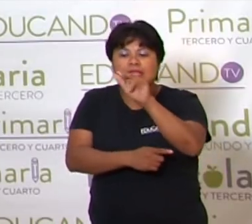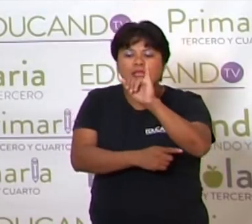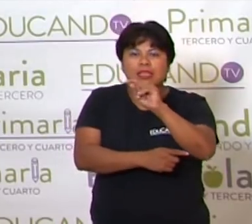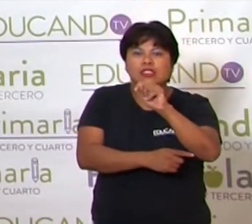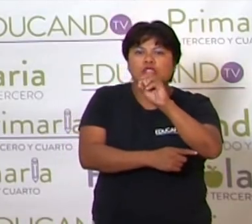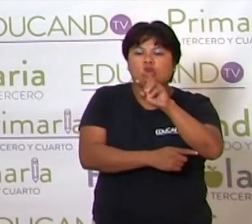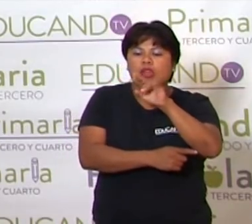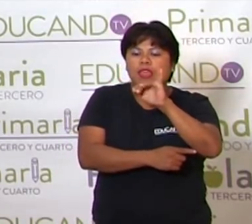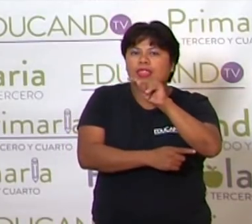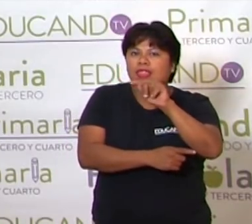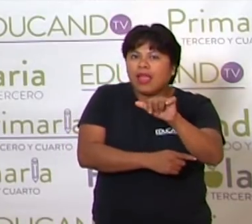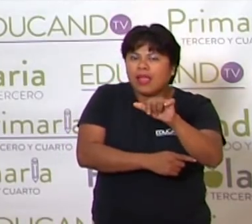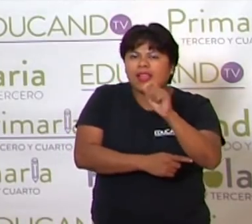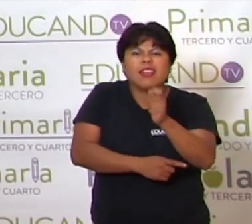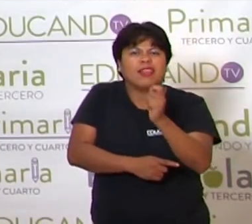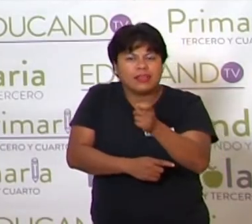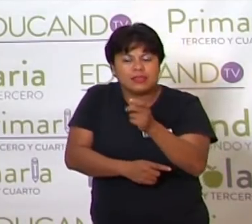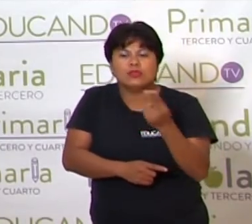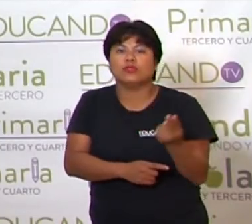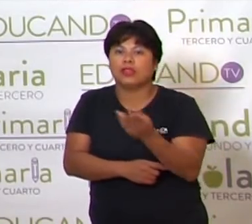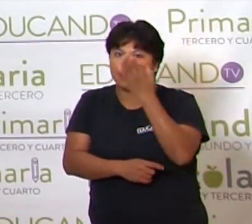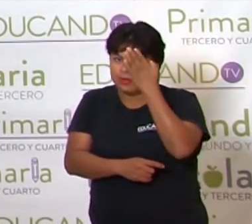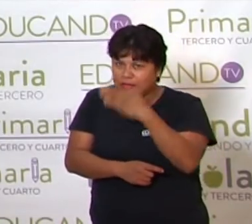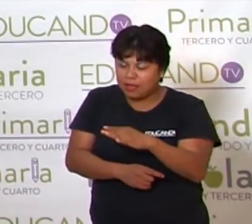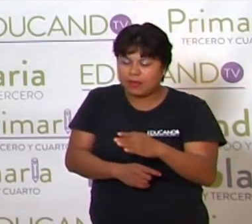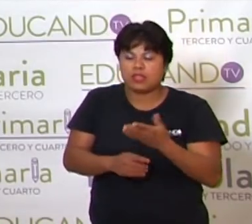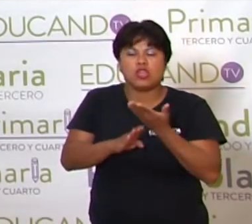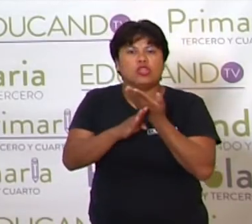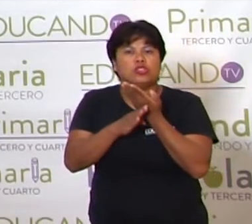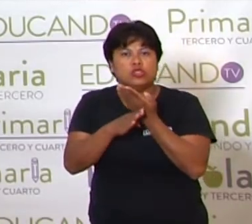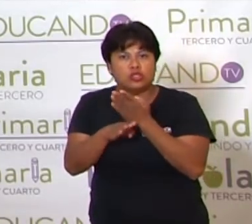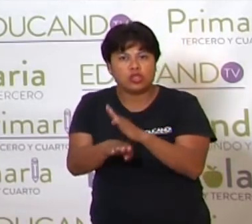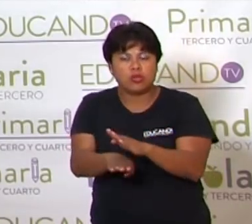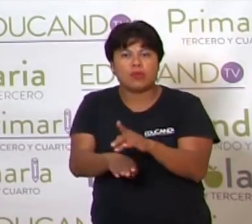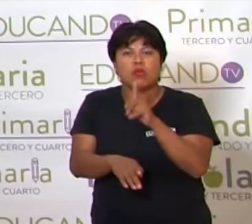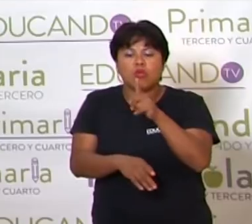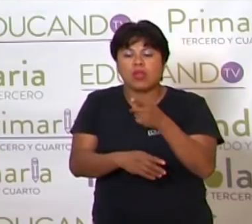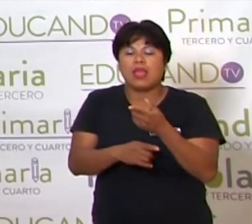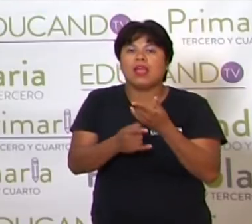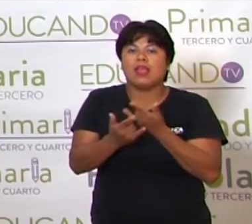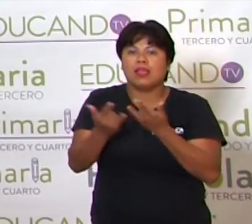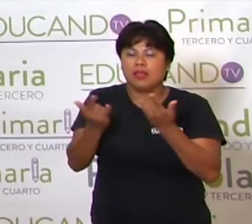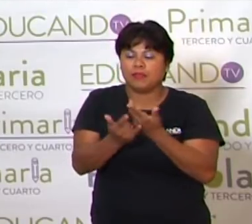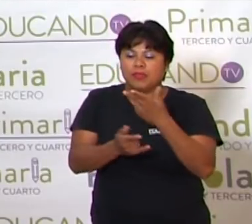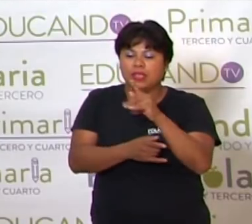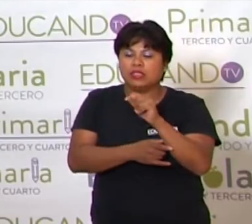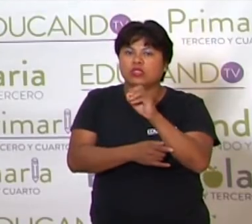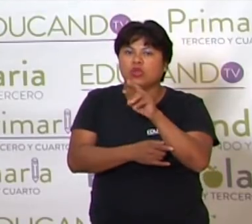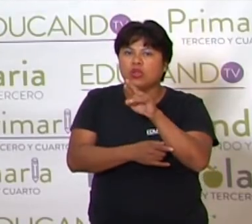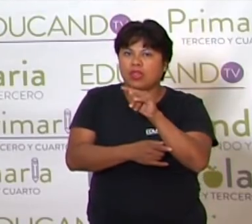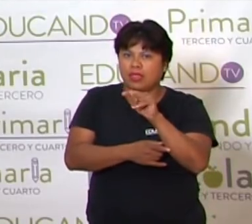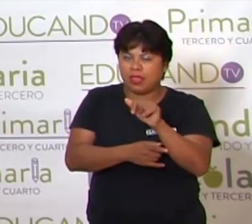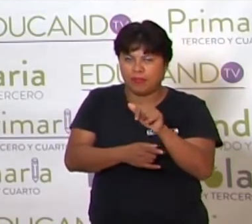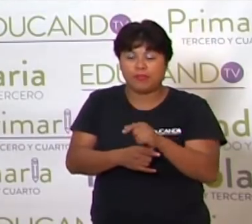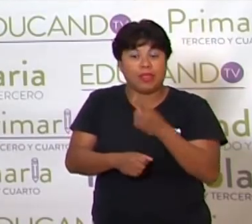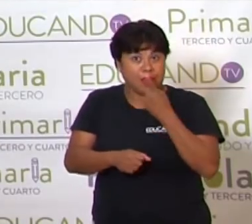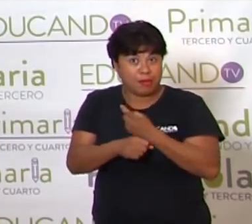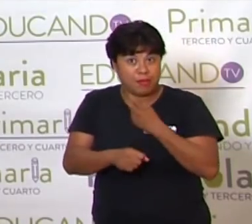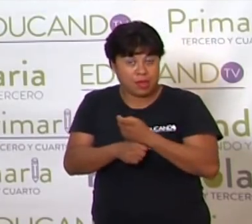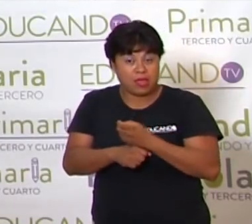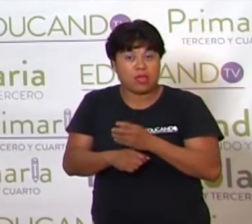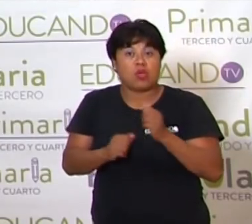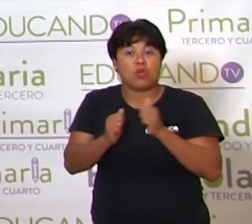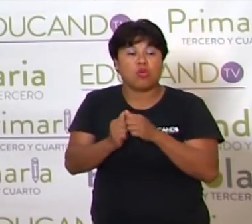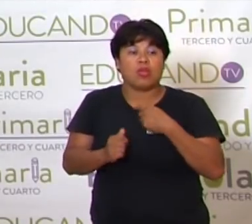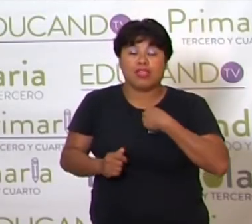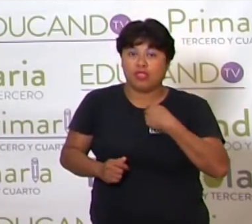que ustedes saben acerca de una historieta? La primera historieta con la que yo